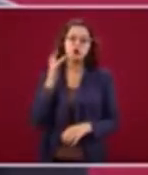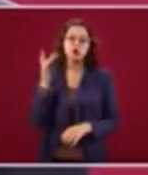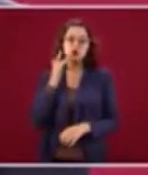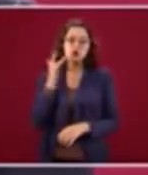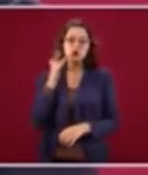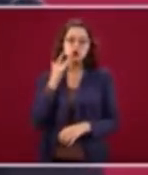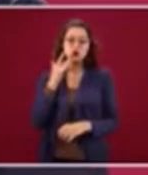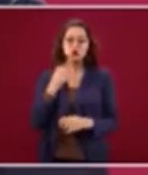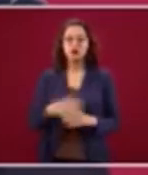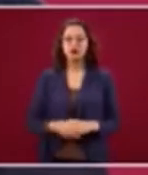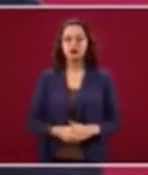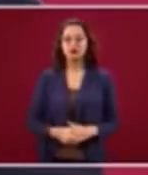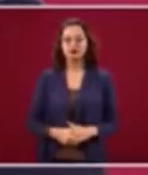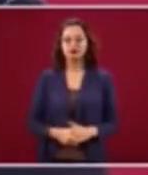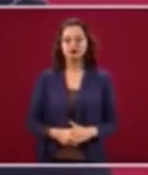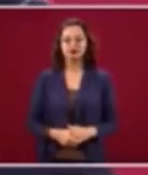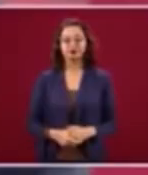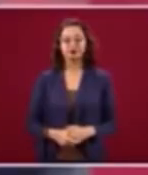además